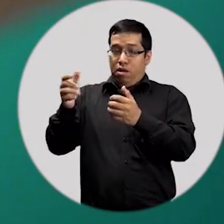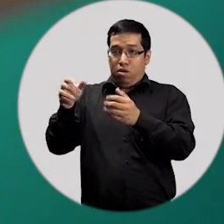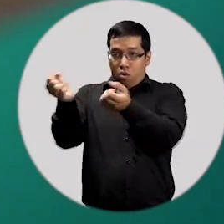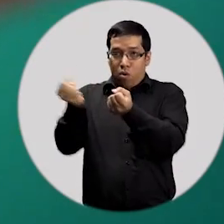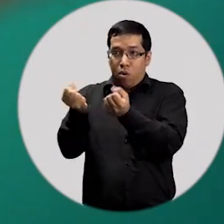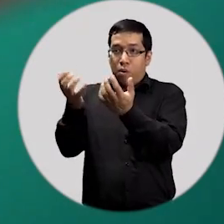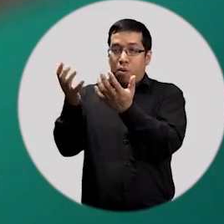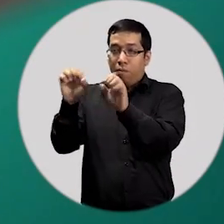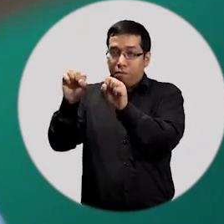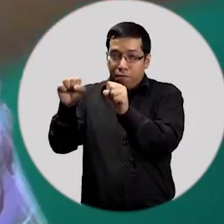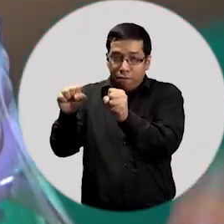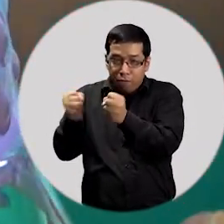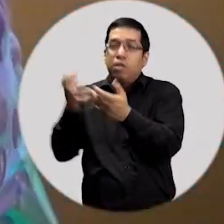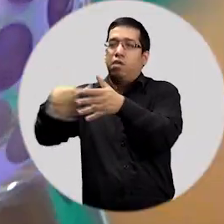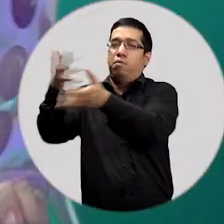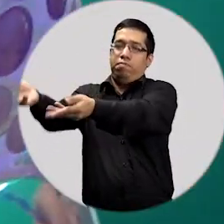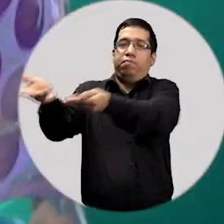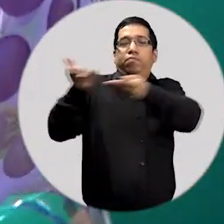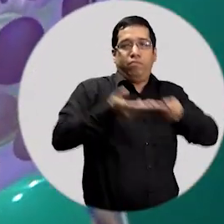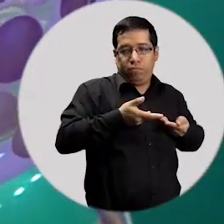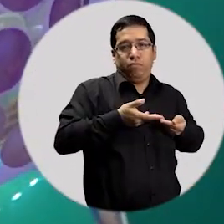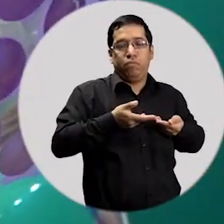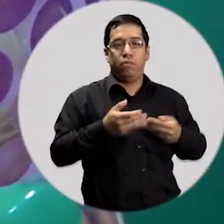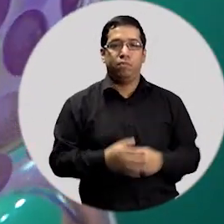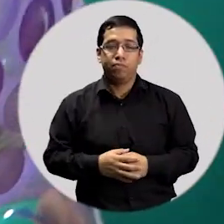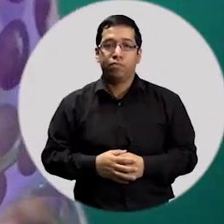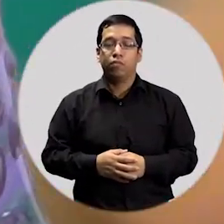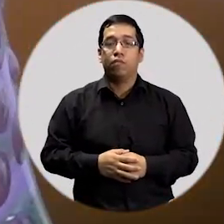También preguntarán por qué capaz se tiene que meter